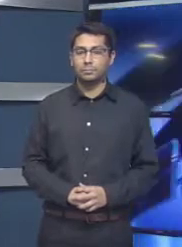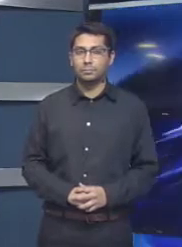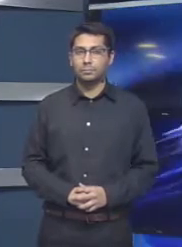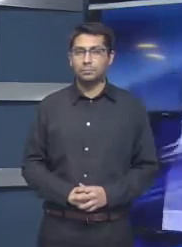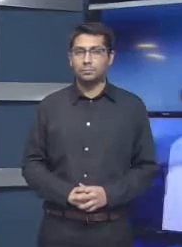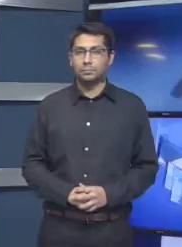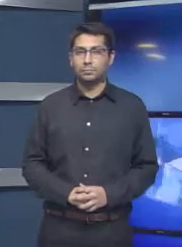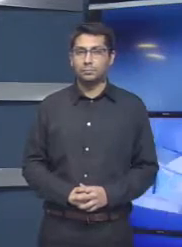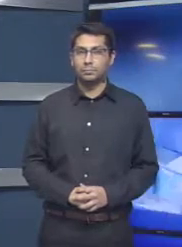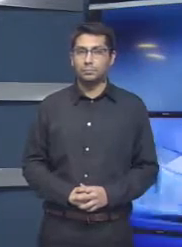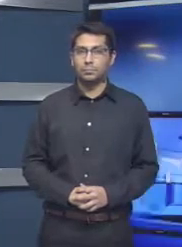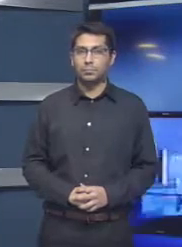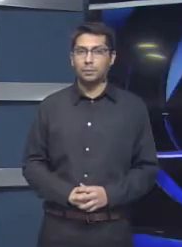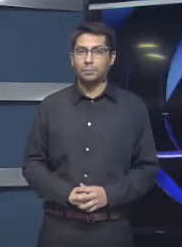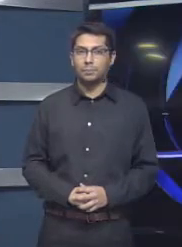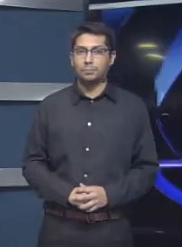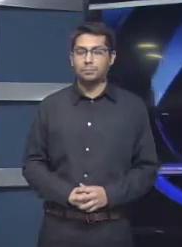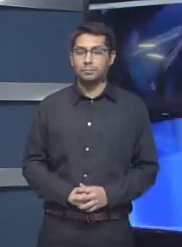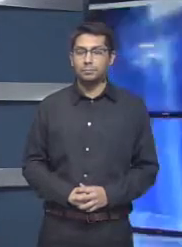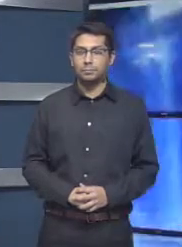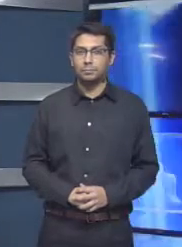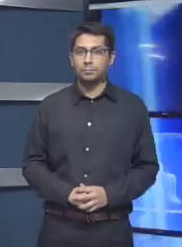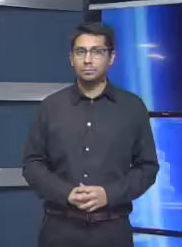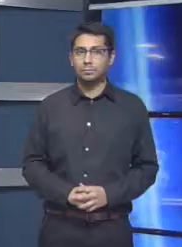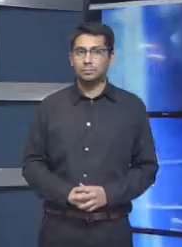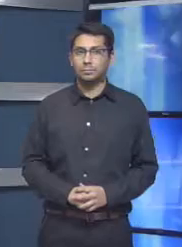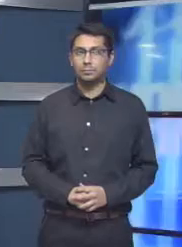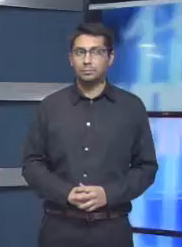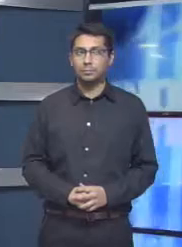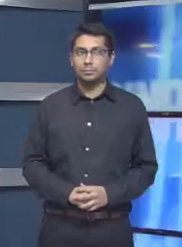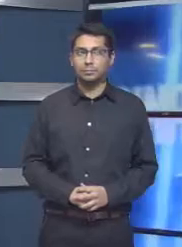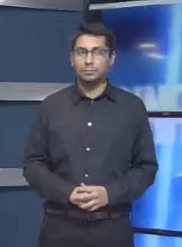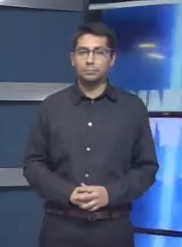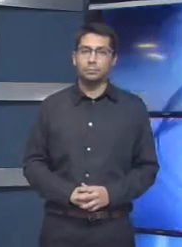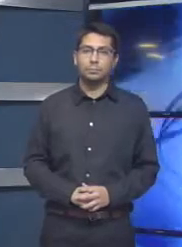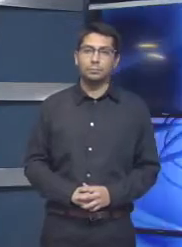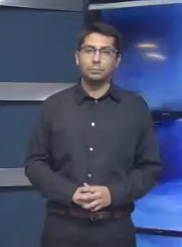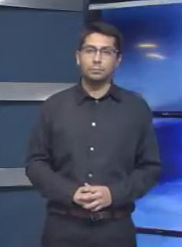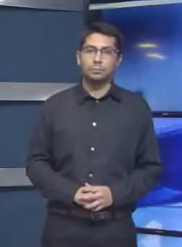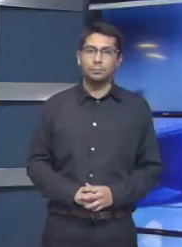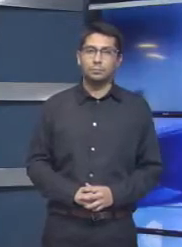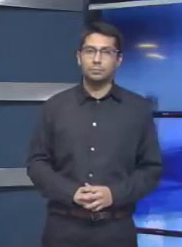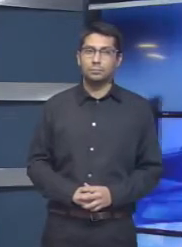todavía, levantando. Bien. Esperemos que sea así. No está,